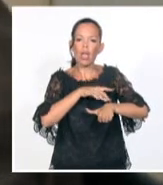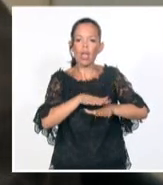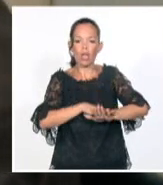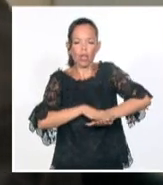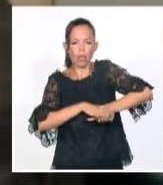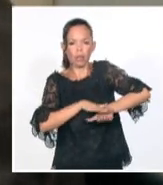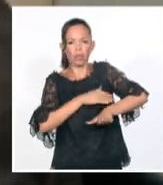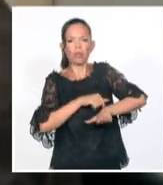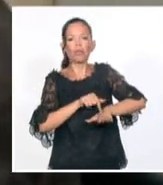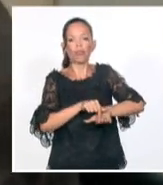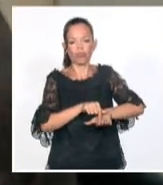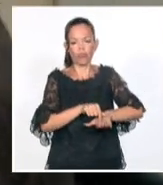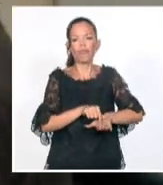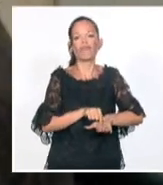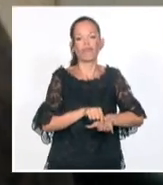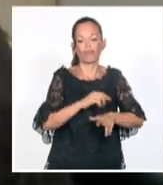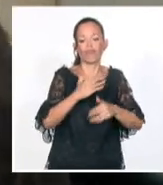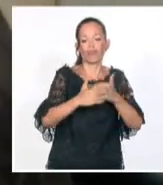Gracias a Dios